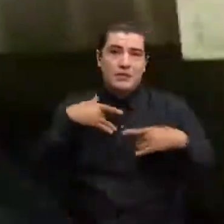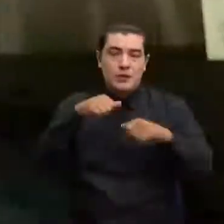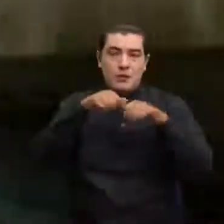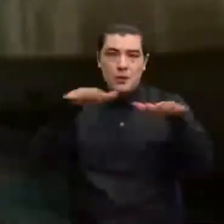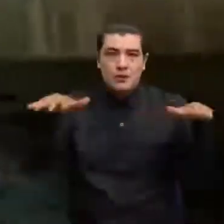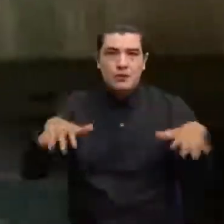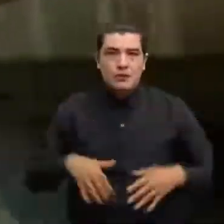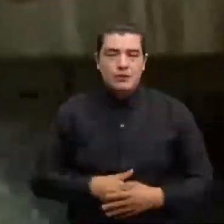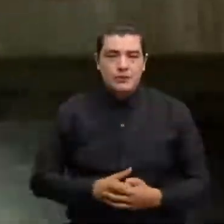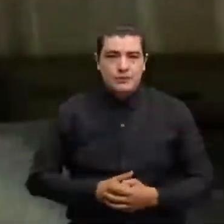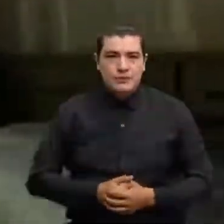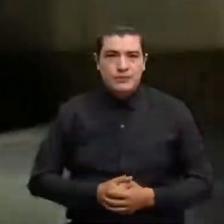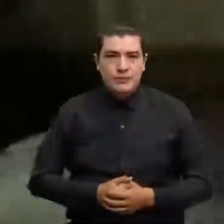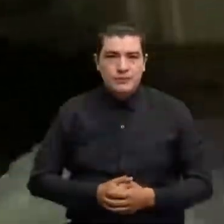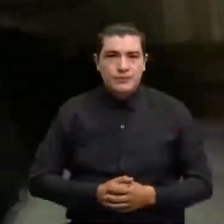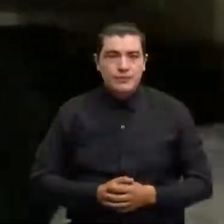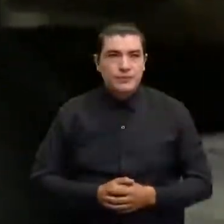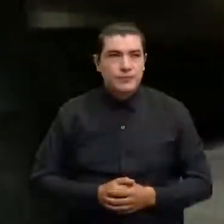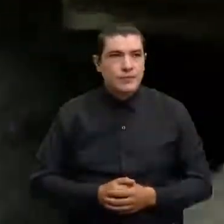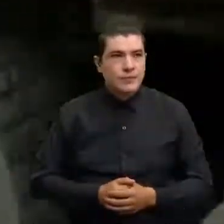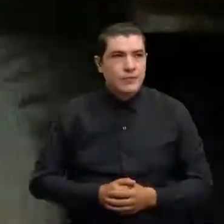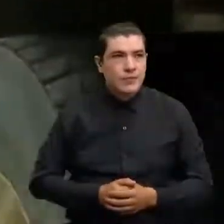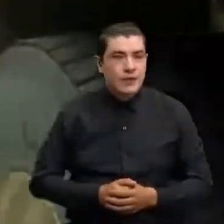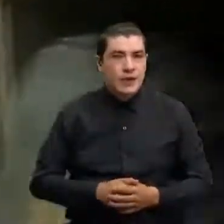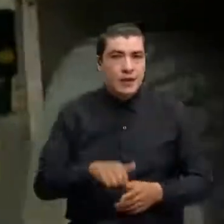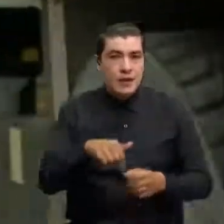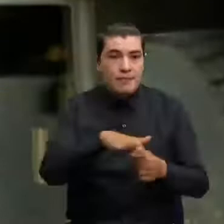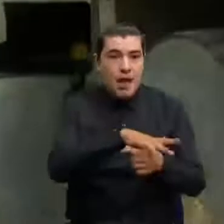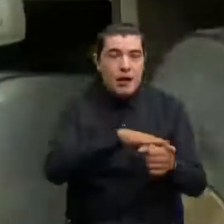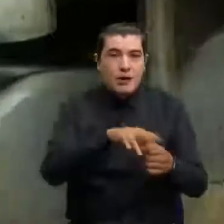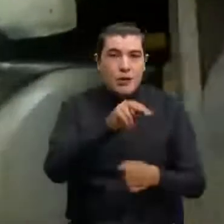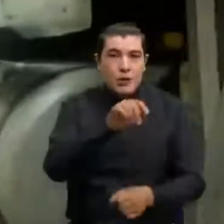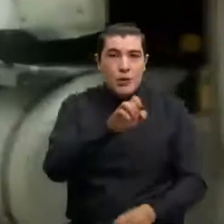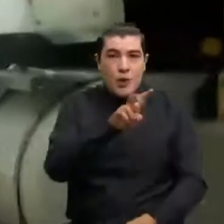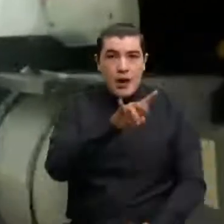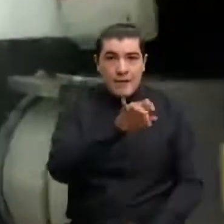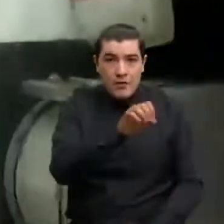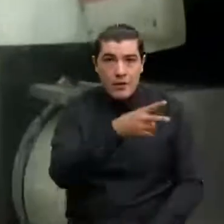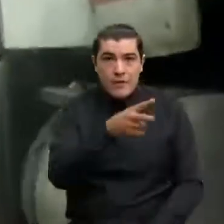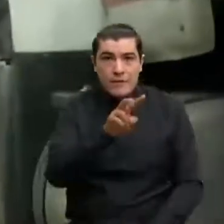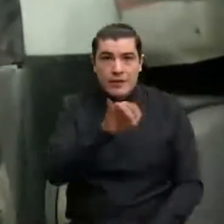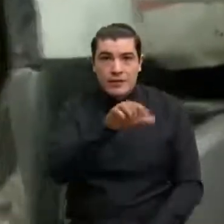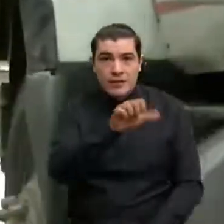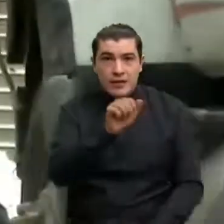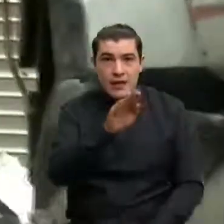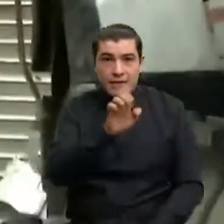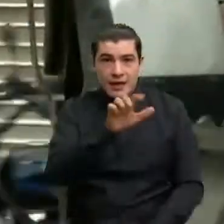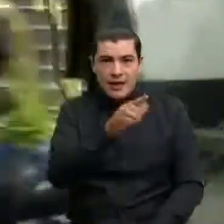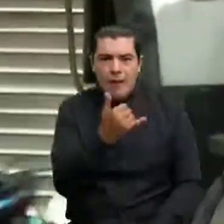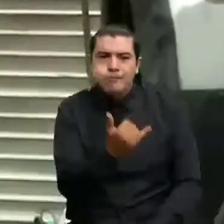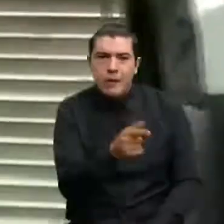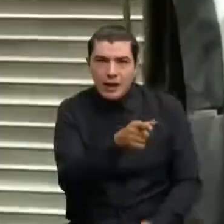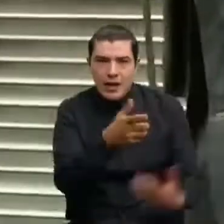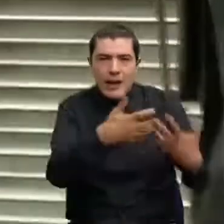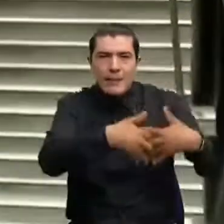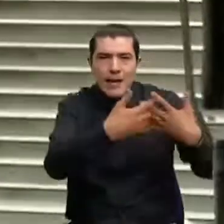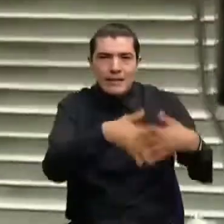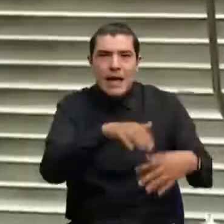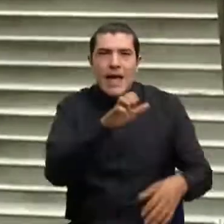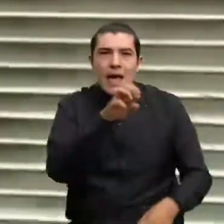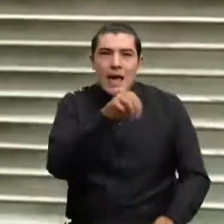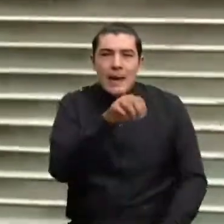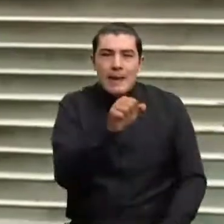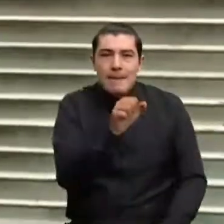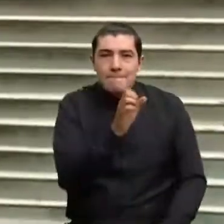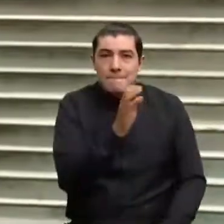el sector de nuevo villabel y acaba de llegar la empresa de aseo emas pues los habitantes decidieron botar la basura